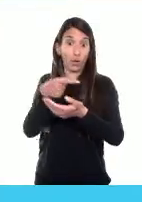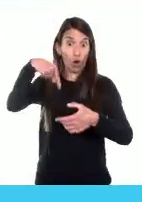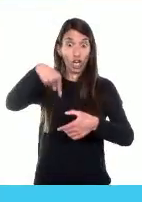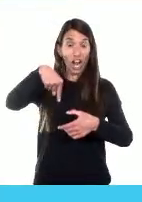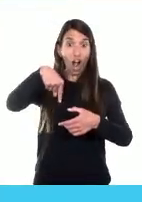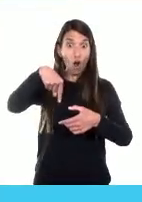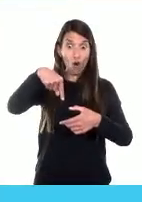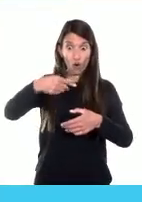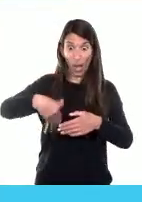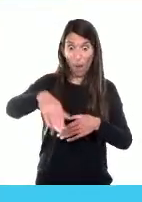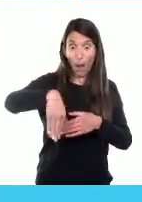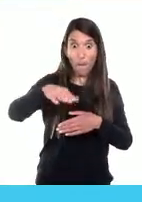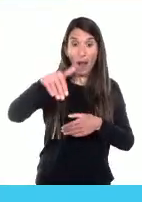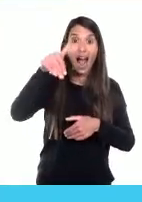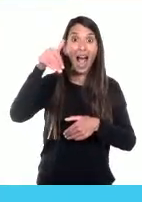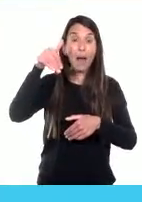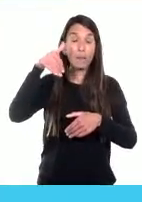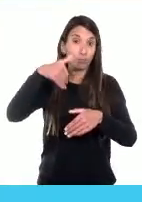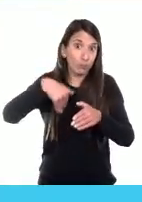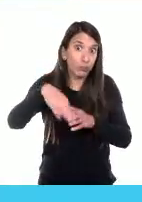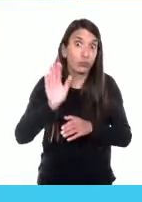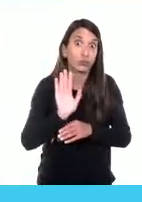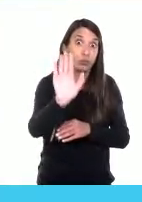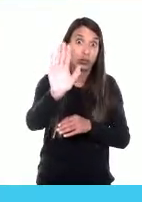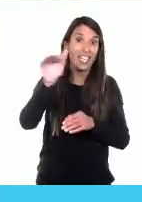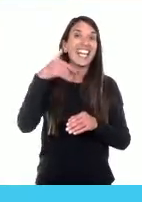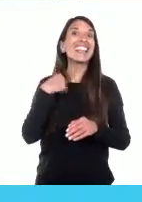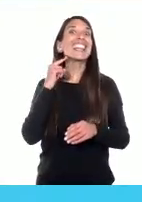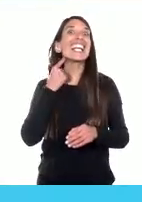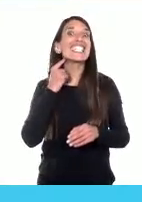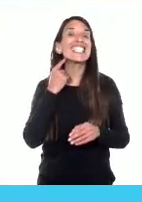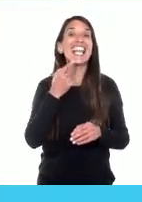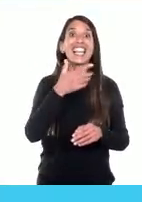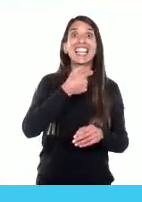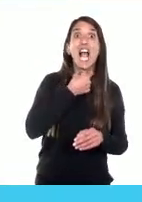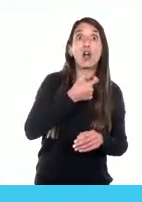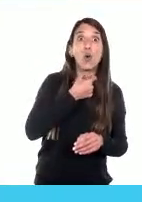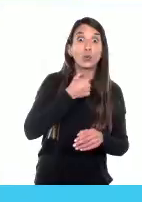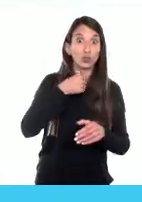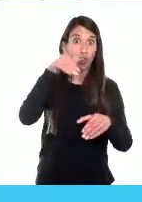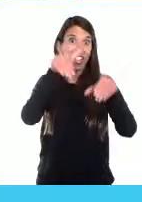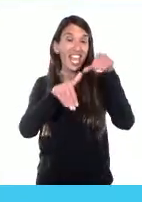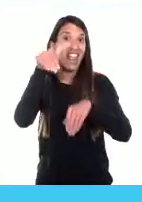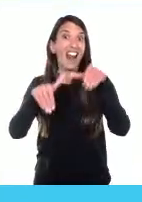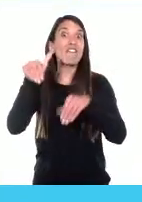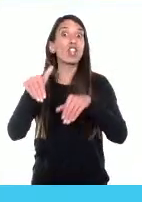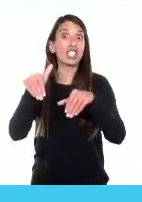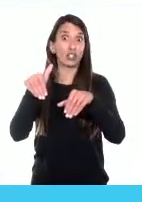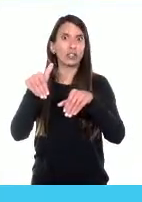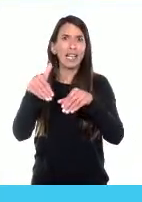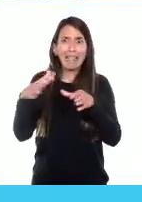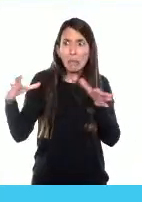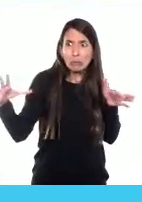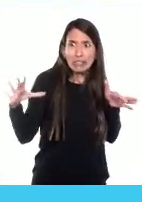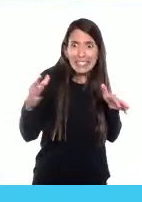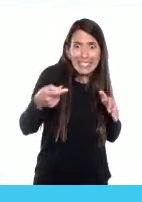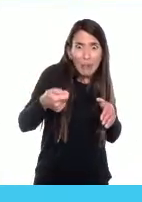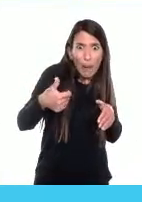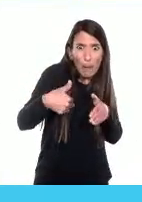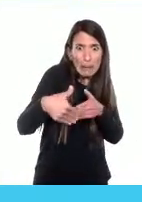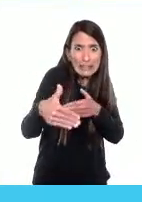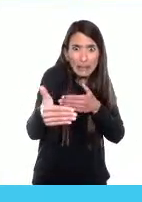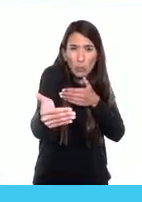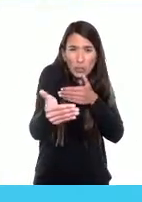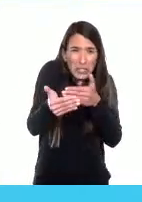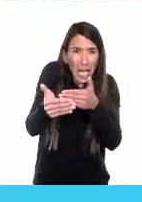que hoy tenemos, esta misma sería el 13 de agosto. Estamos muy justos sobre las elecciones.